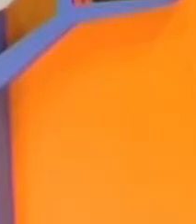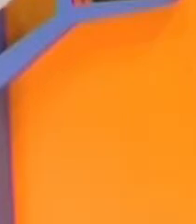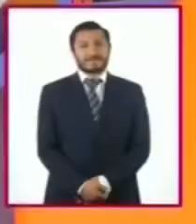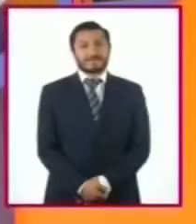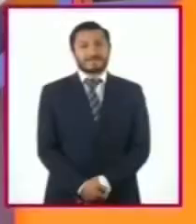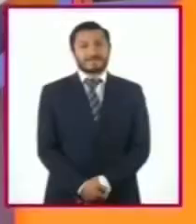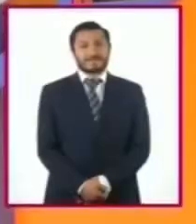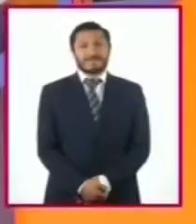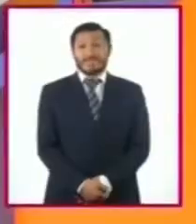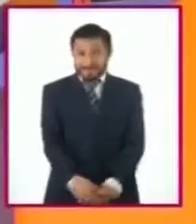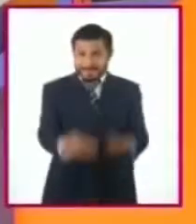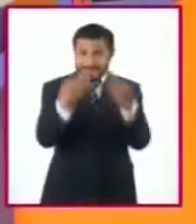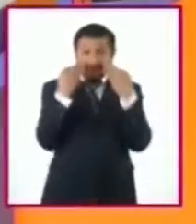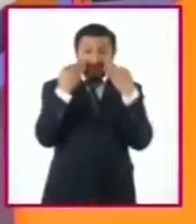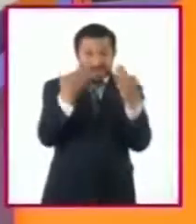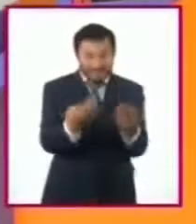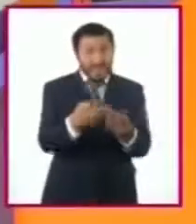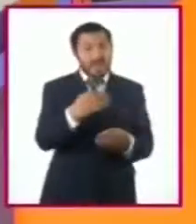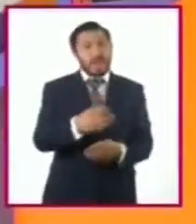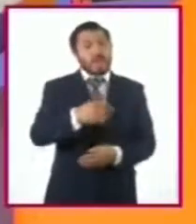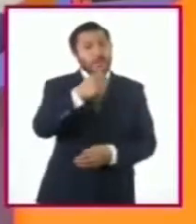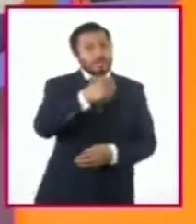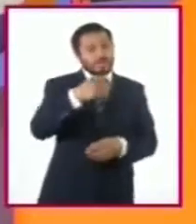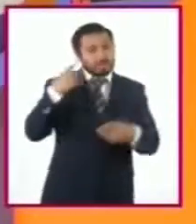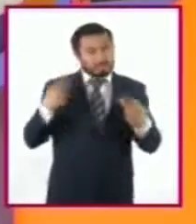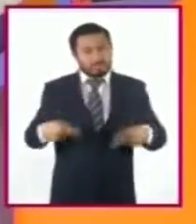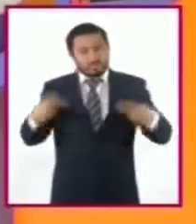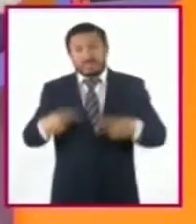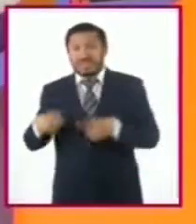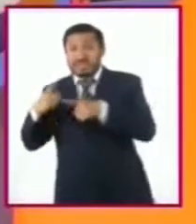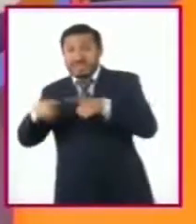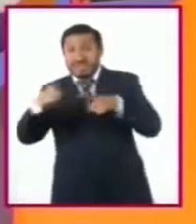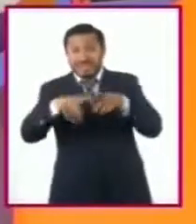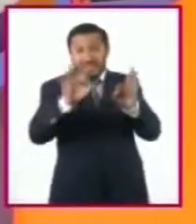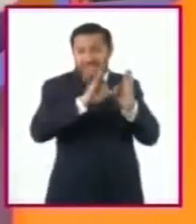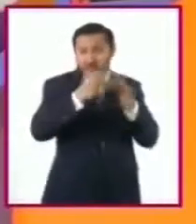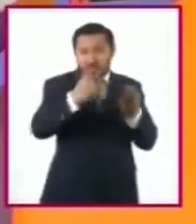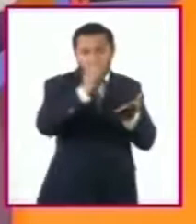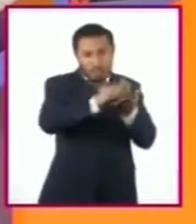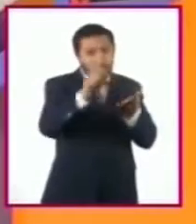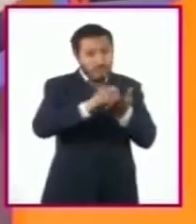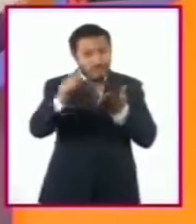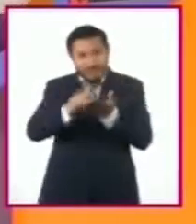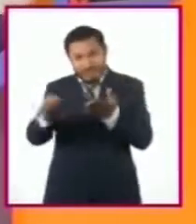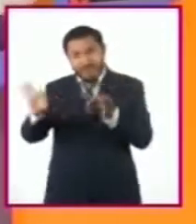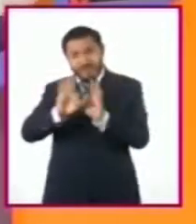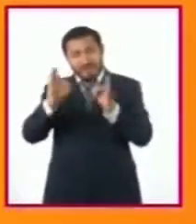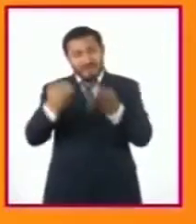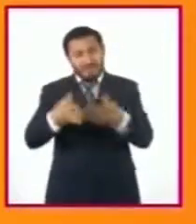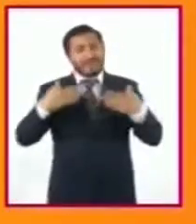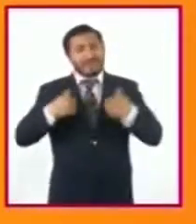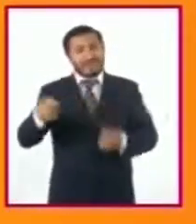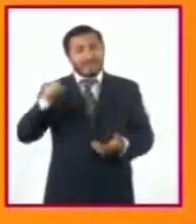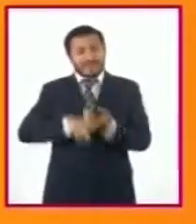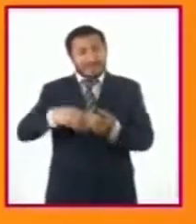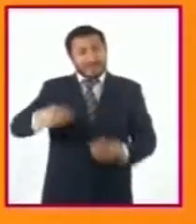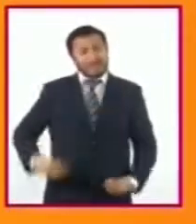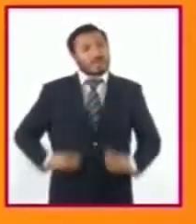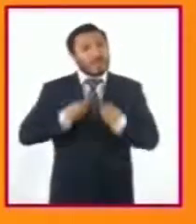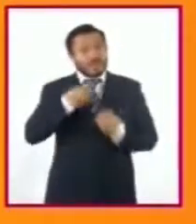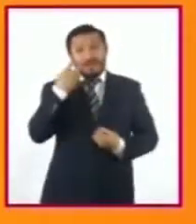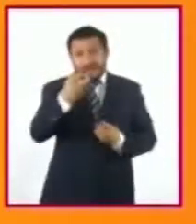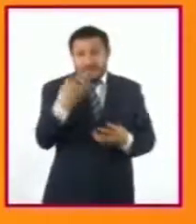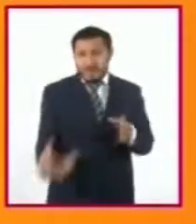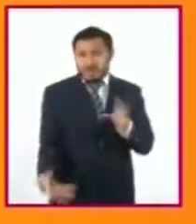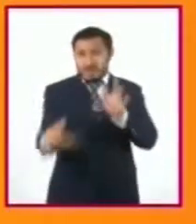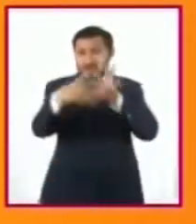¿Se dan cuenta cómo cada autor plasma en su obra su manera de ver e interpretar la vida? Eso tiene que ver con